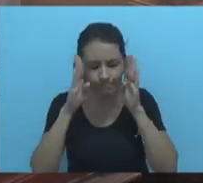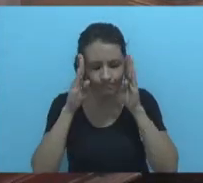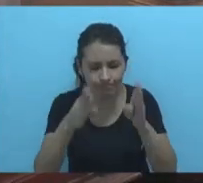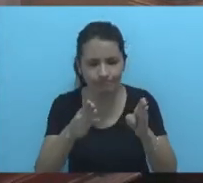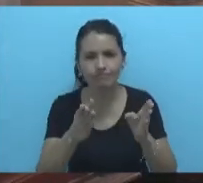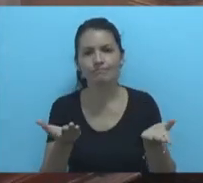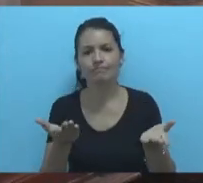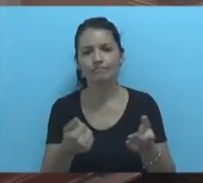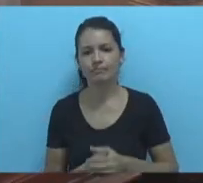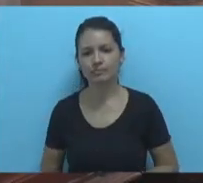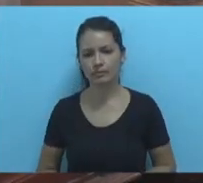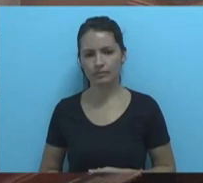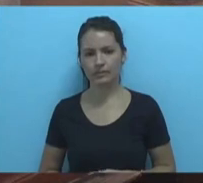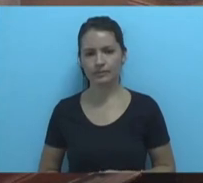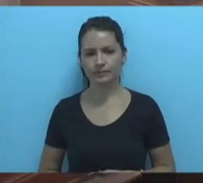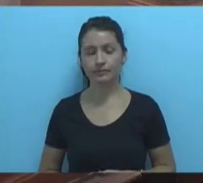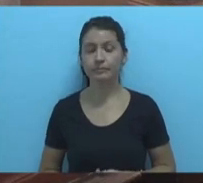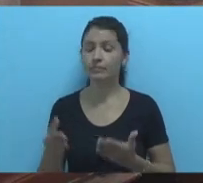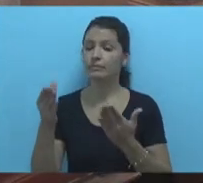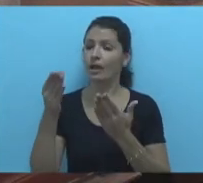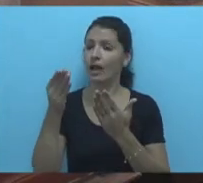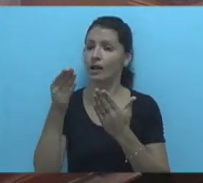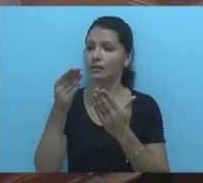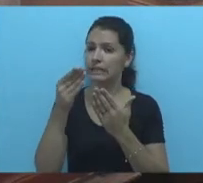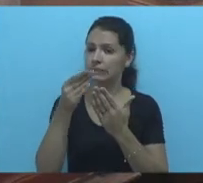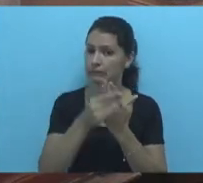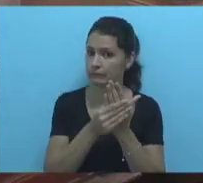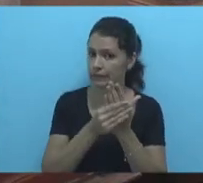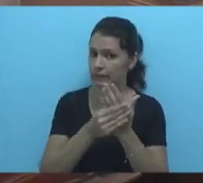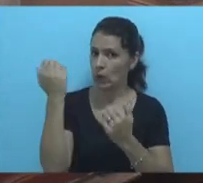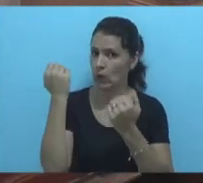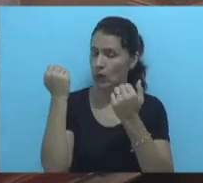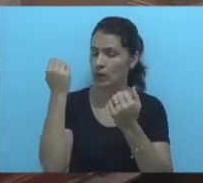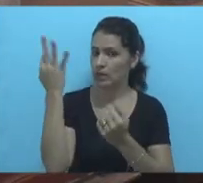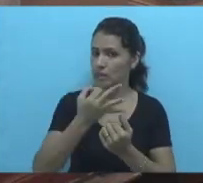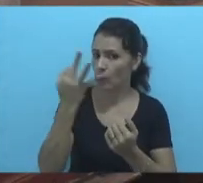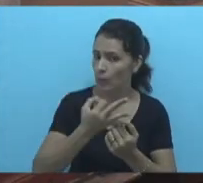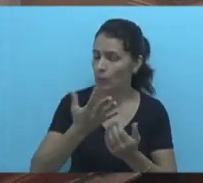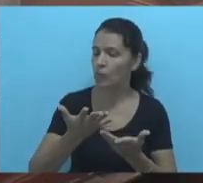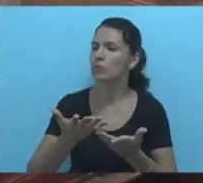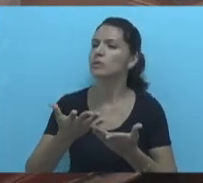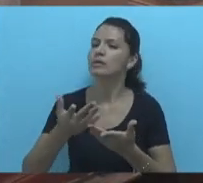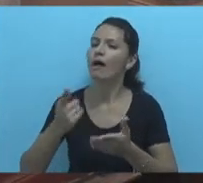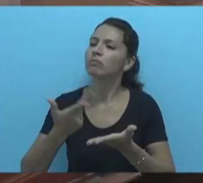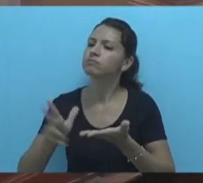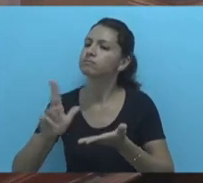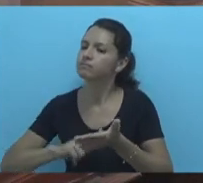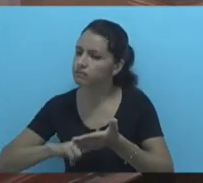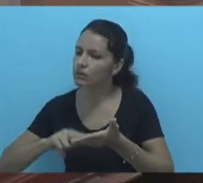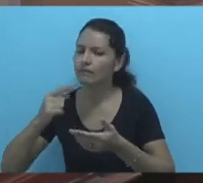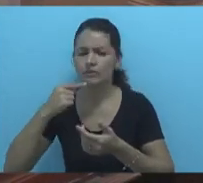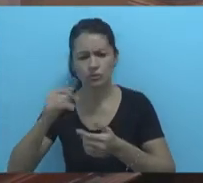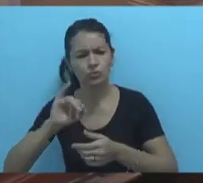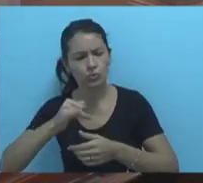se comprometió el ministro Laña, después del mes de mayo, a discutir una ley de seguridad pública, como ya lo había hecho el